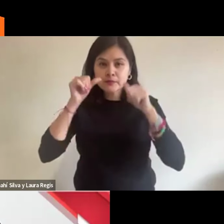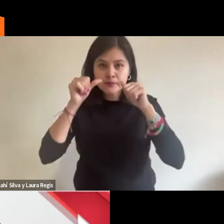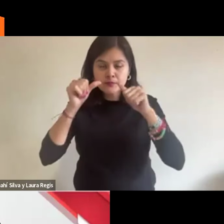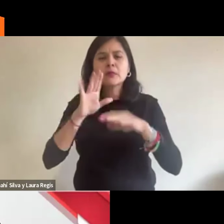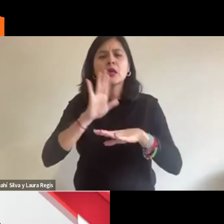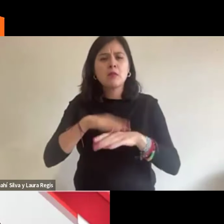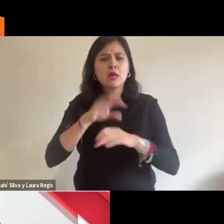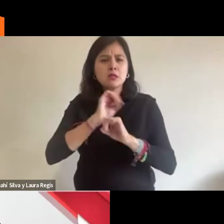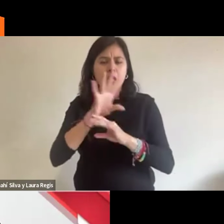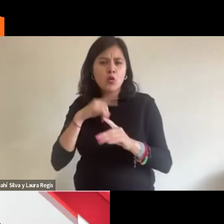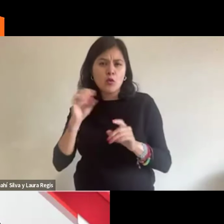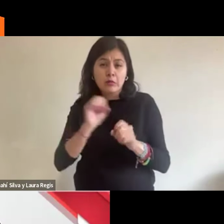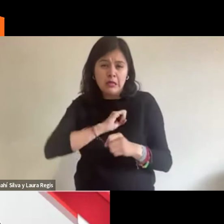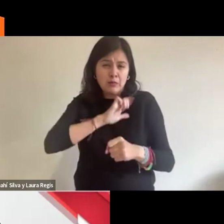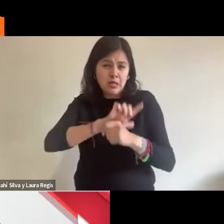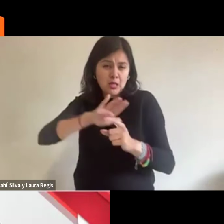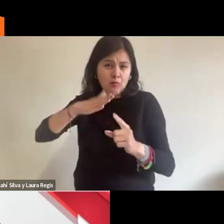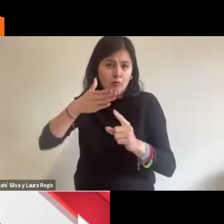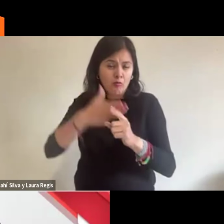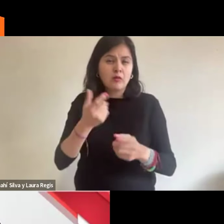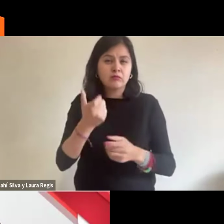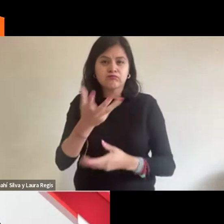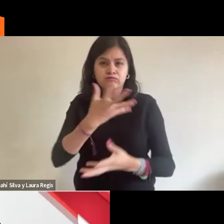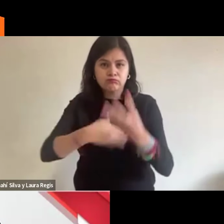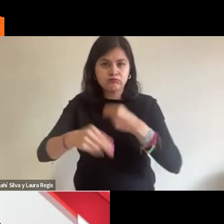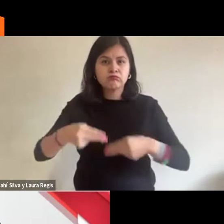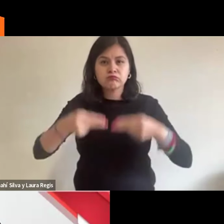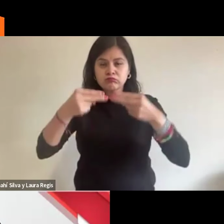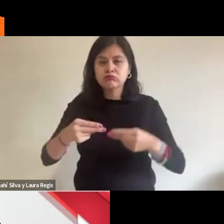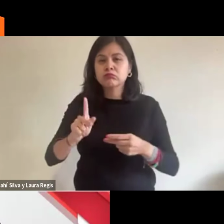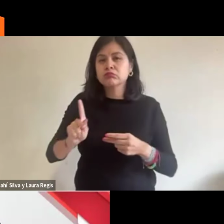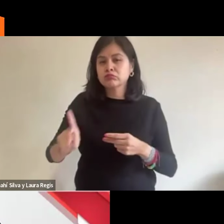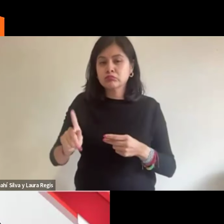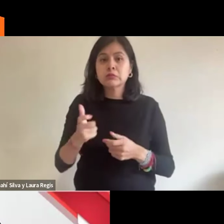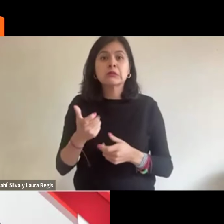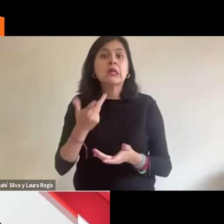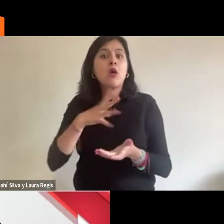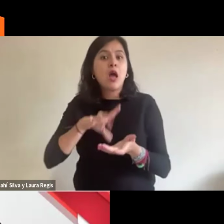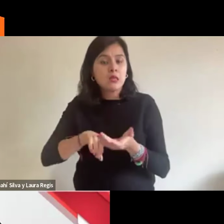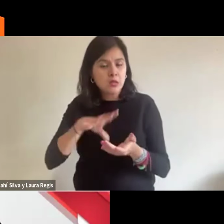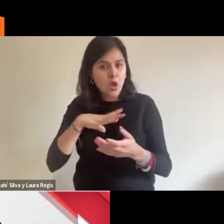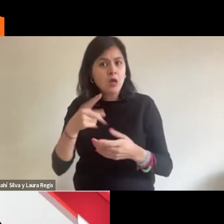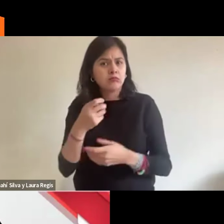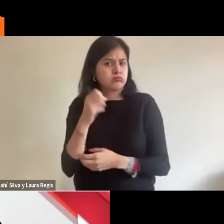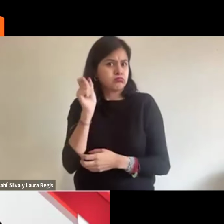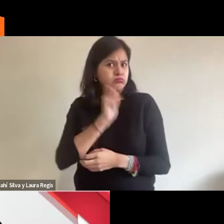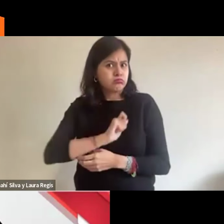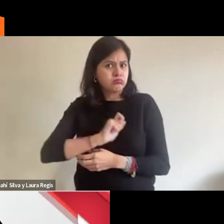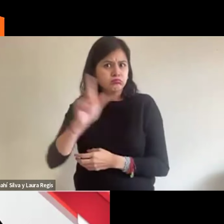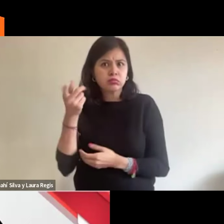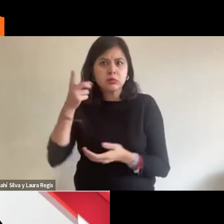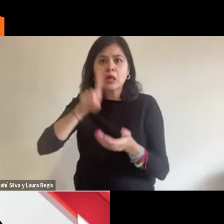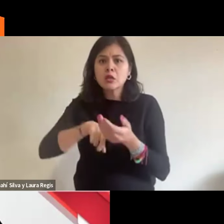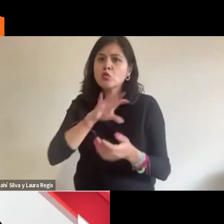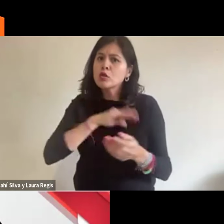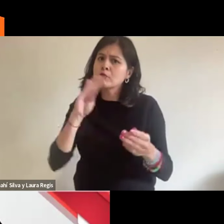que se quieren especializar en temas de prevención del lavado de dinero, la comisión donde pertenecen Berenice y Susana, pues son especialistas en estos temas, ¿no?